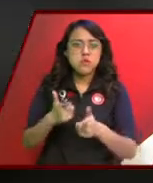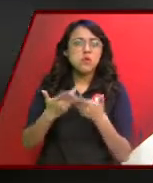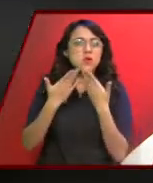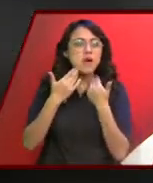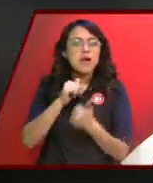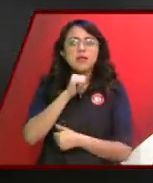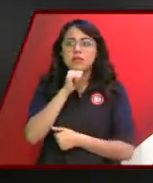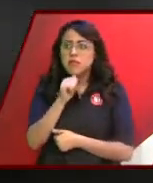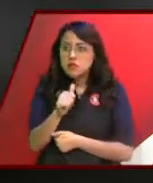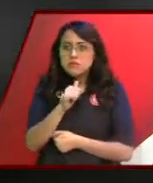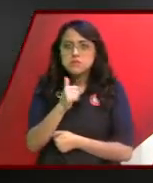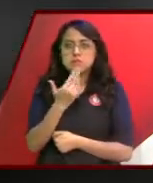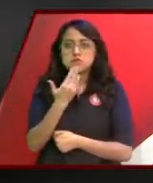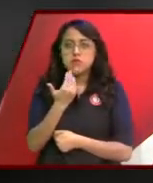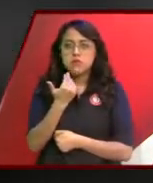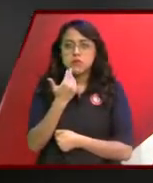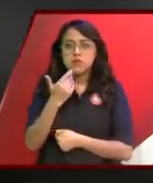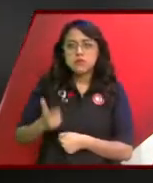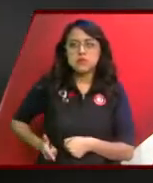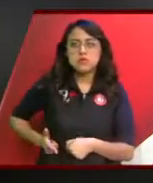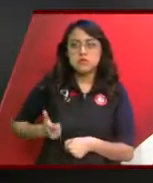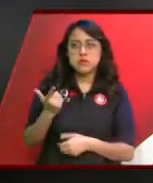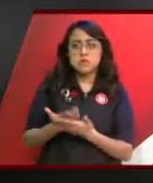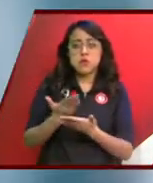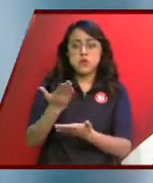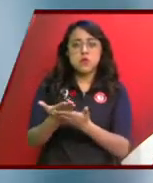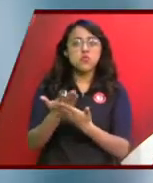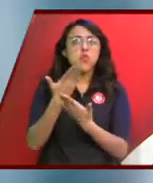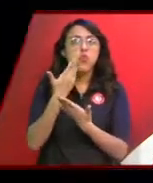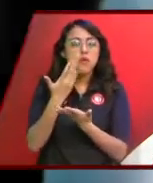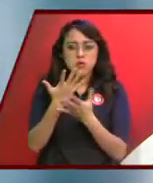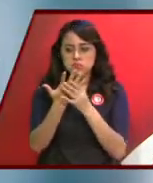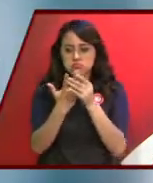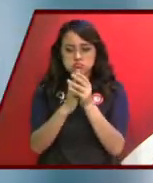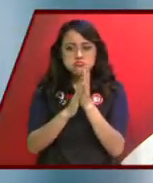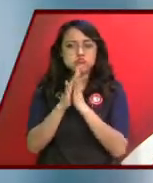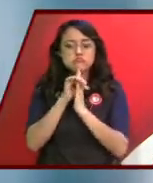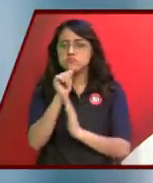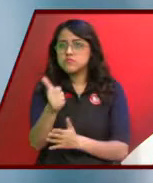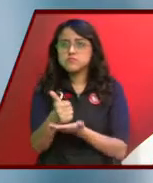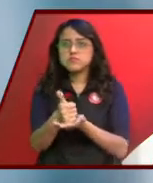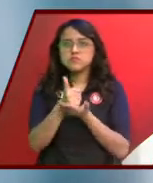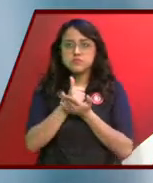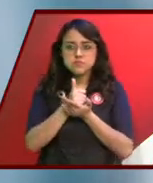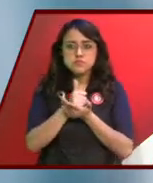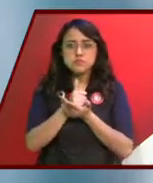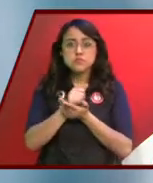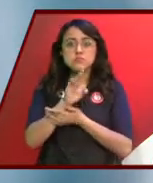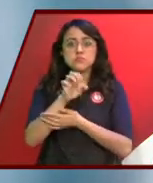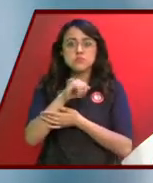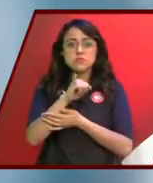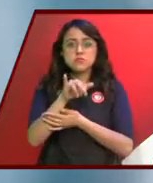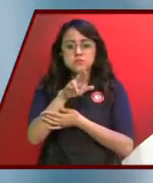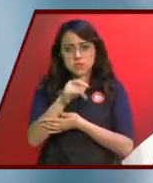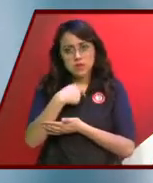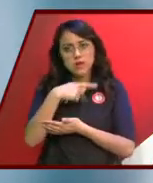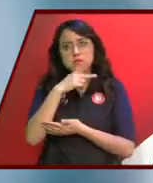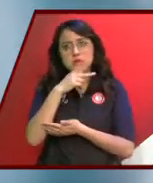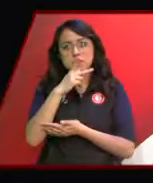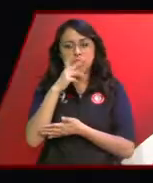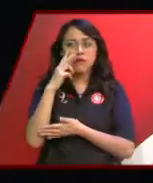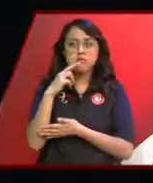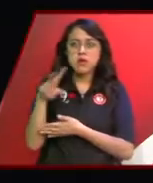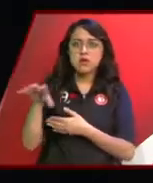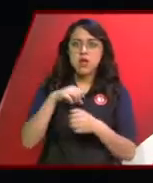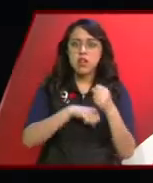arma? No le encontraron huellas ni a las armas que supuestamente presentaron. Pide ayuda. El ver ya a mi padre grande, el ya verlo en la